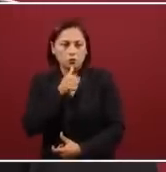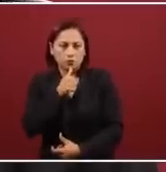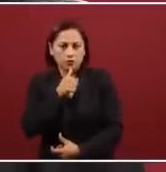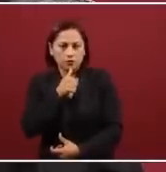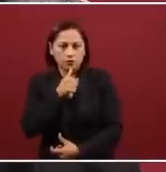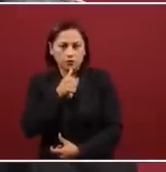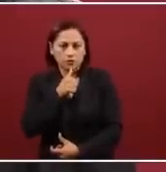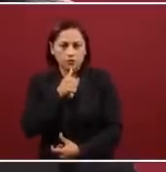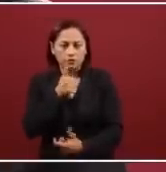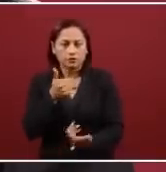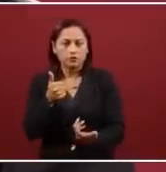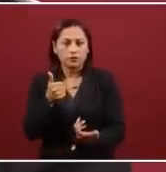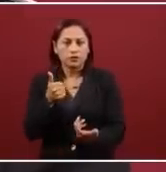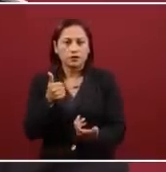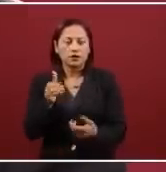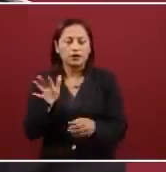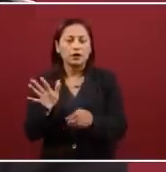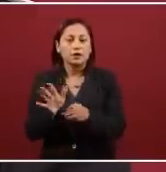porque